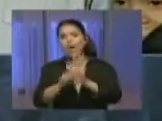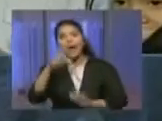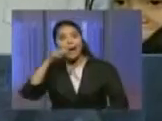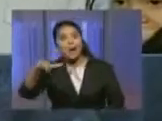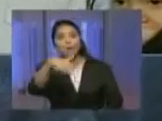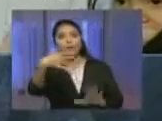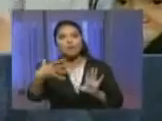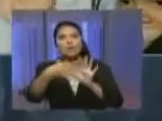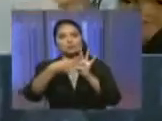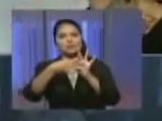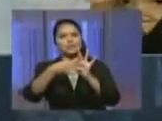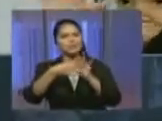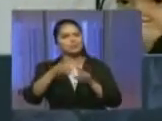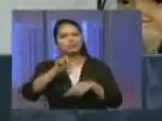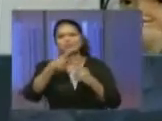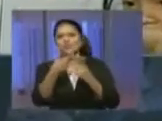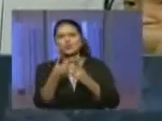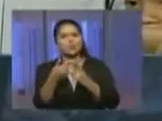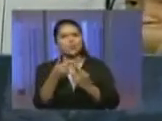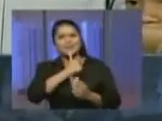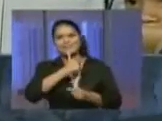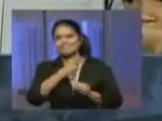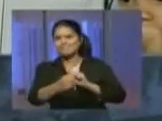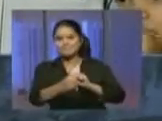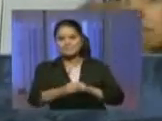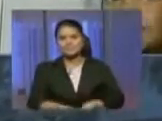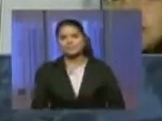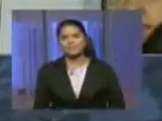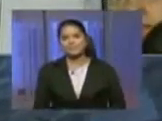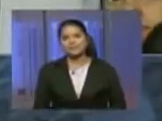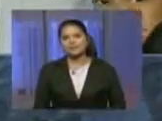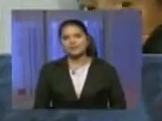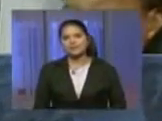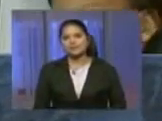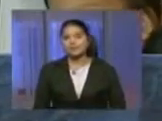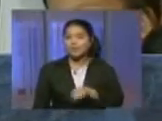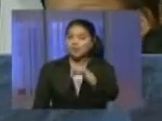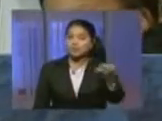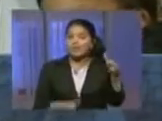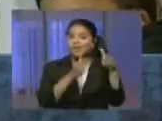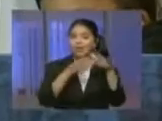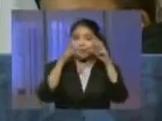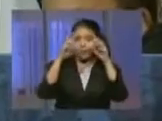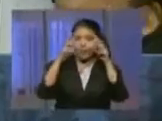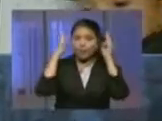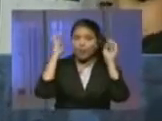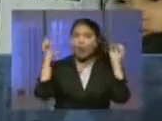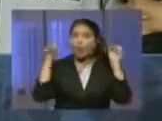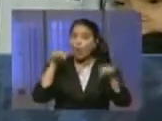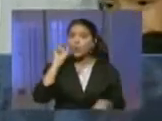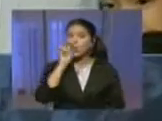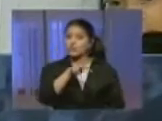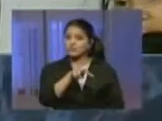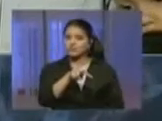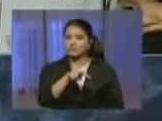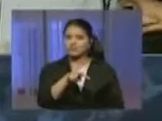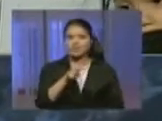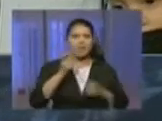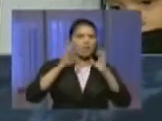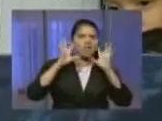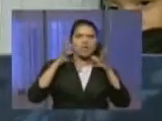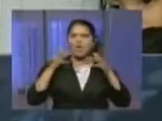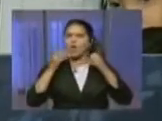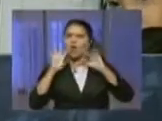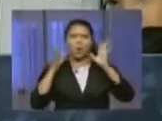Unido jamás será vencido la banda de Los ramalo hoy los vi des encajados como unos